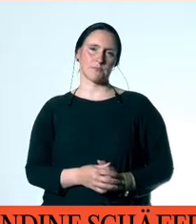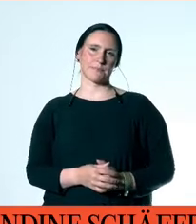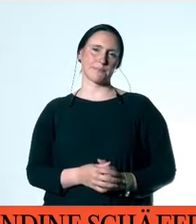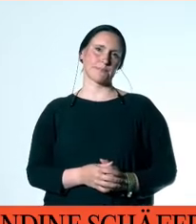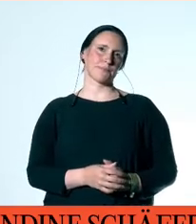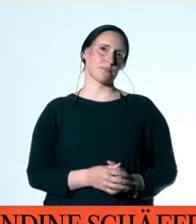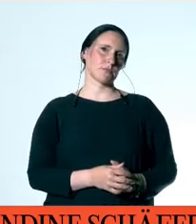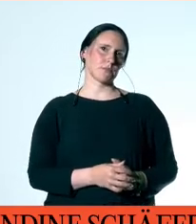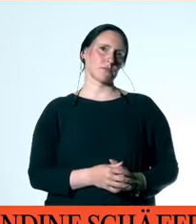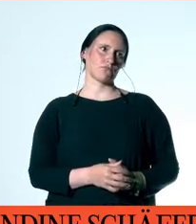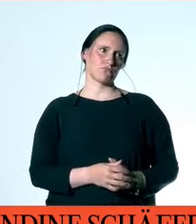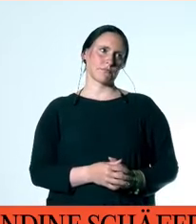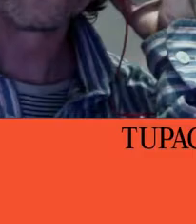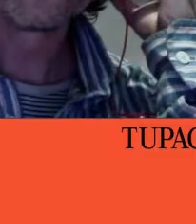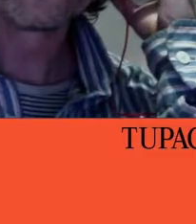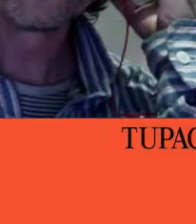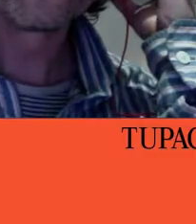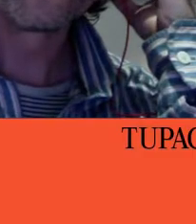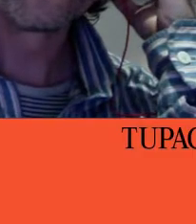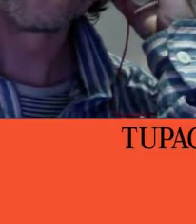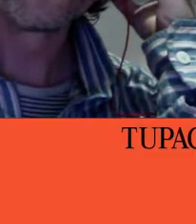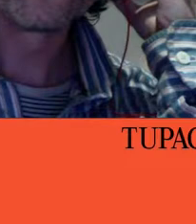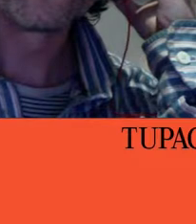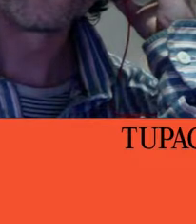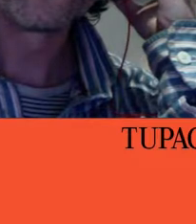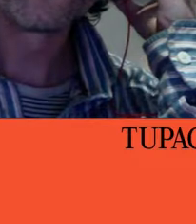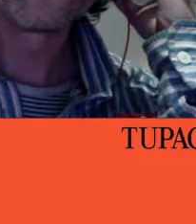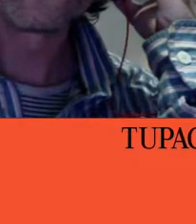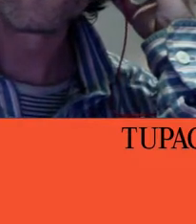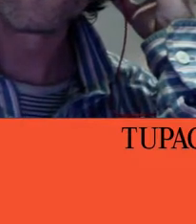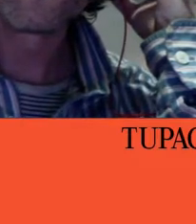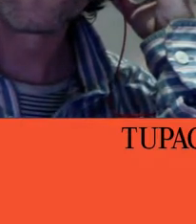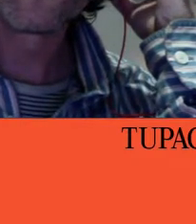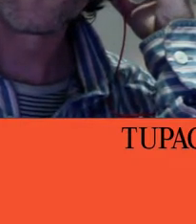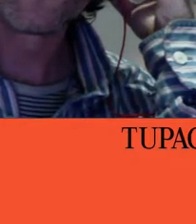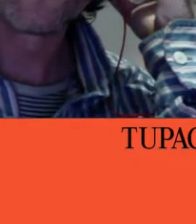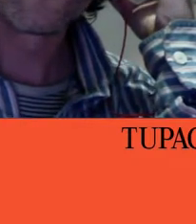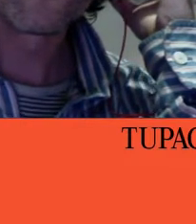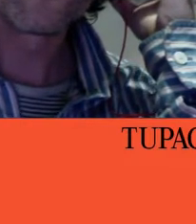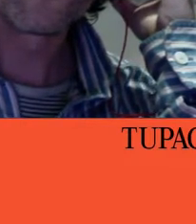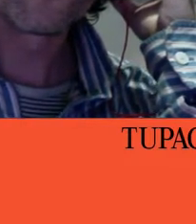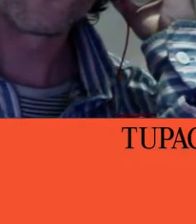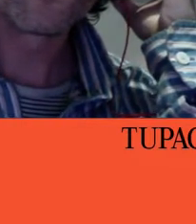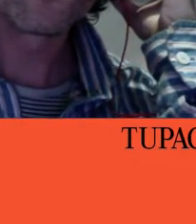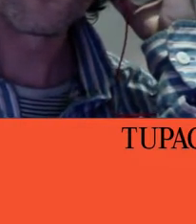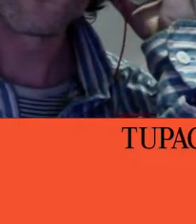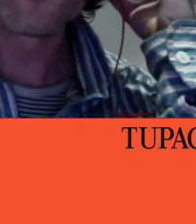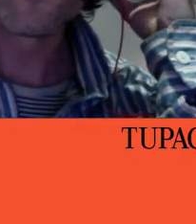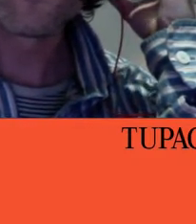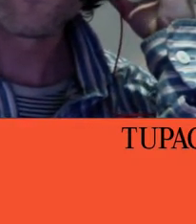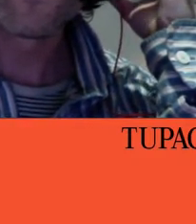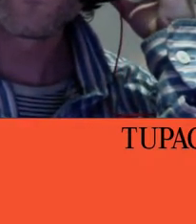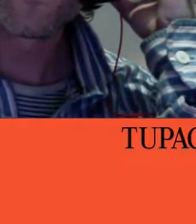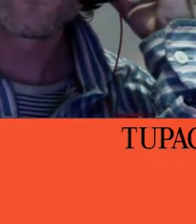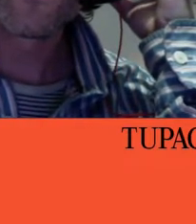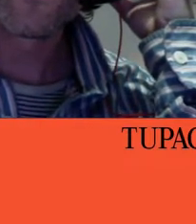para tejer con ustedes y dispuesto siempre poder estar conversando y compartiendo